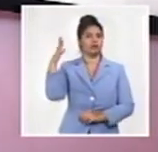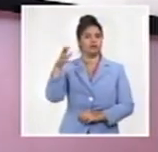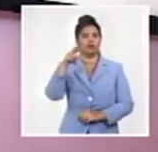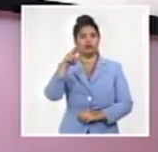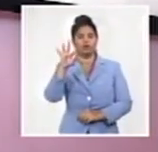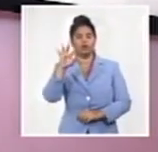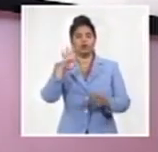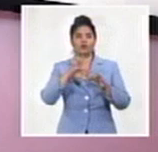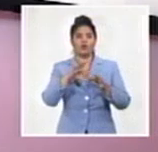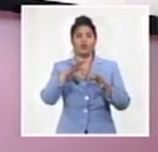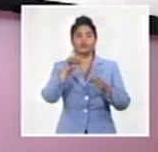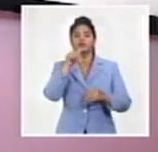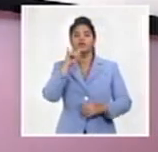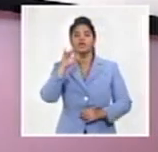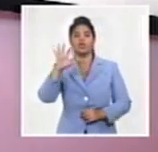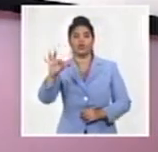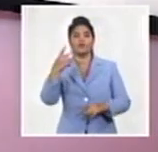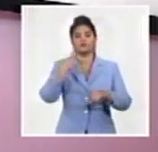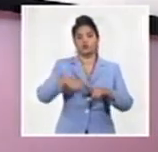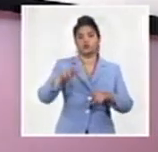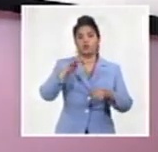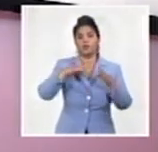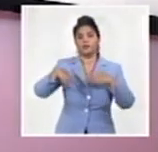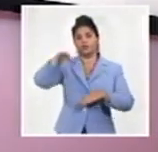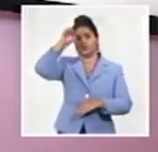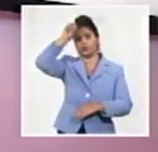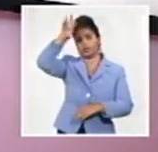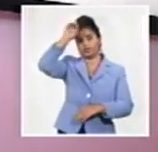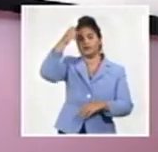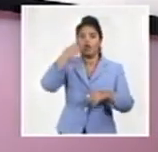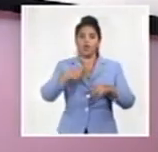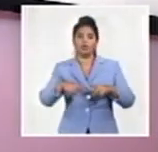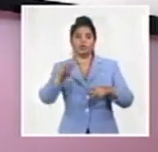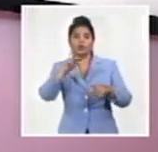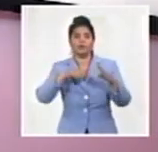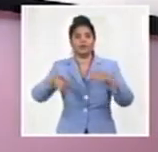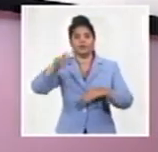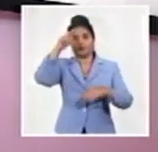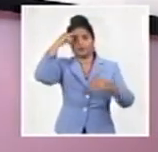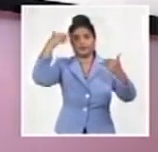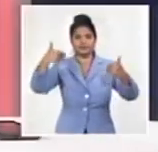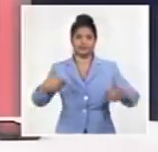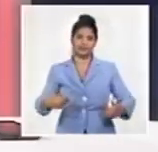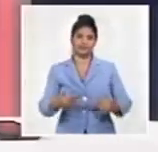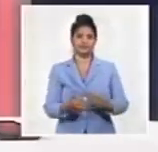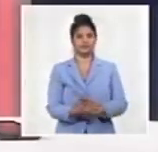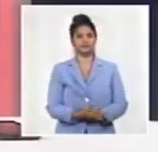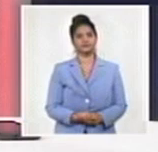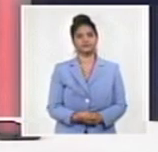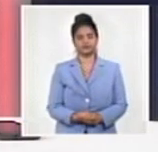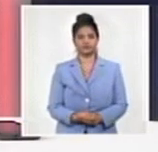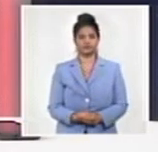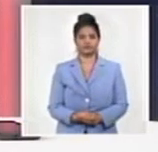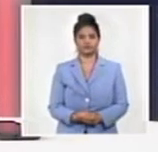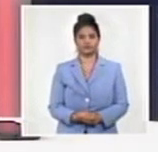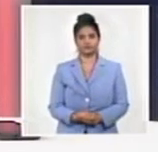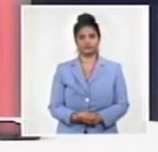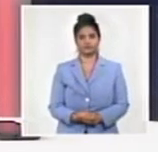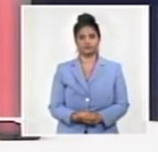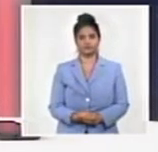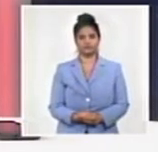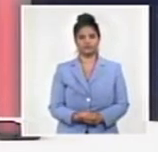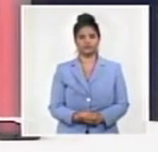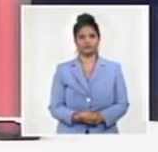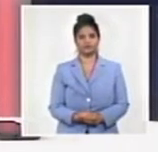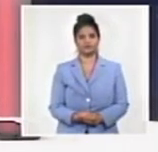Rodrigo Malmierca, de Energía y Minas, Vicente de la O, y de Salud Pública, José Ángel Portal Miranda. Y a